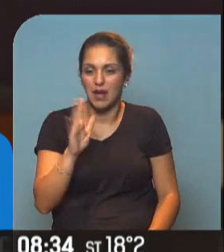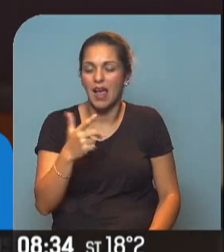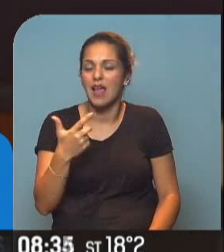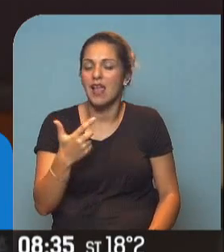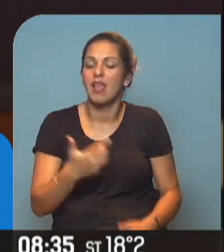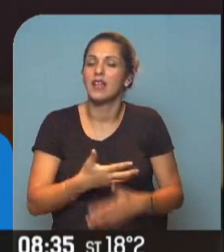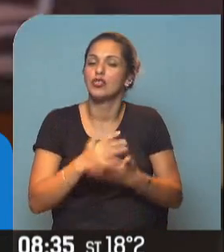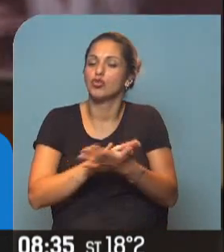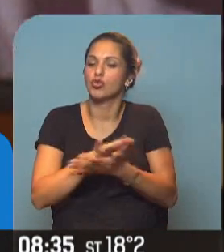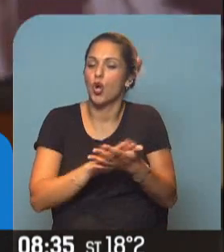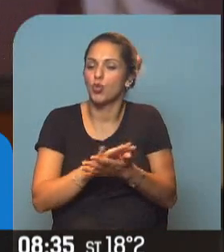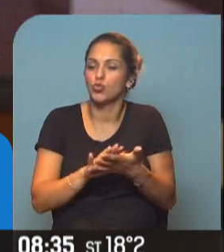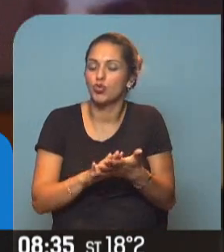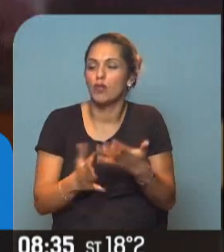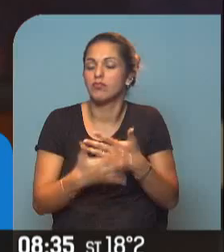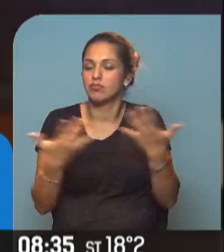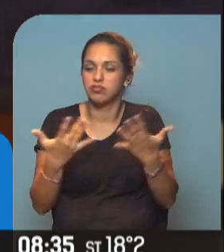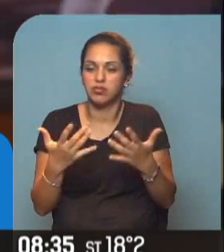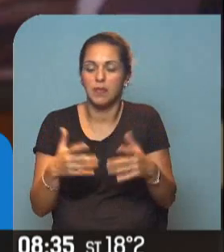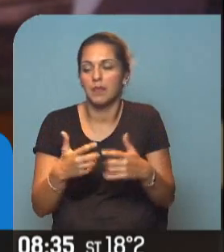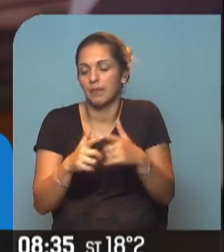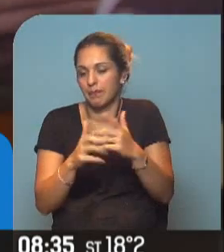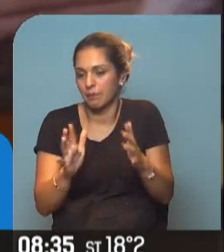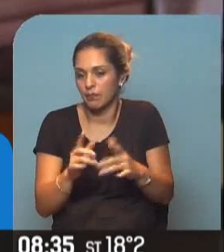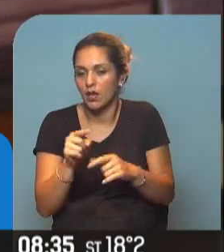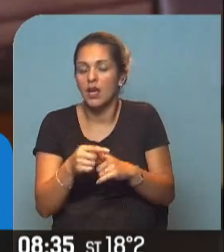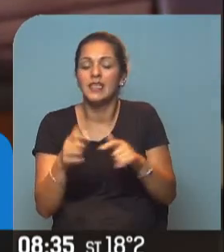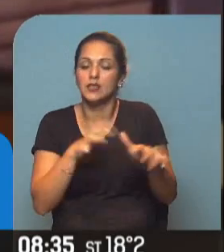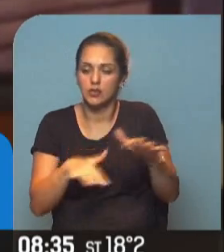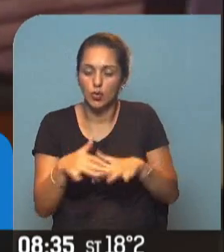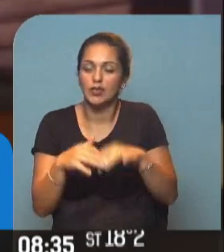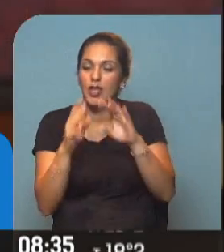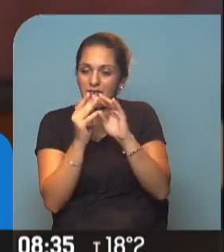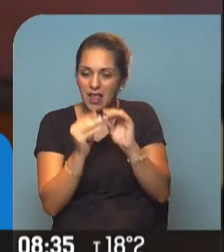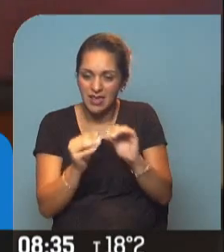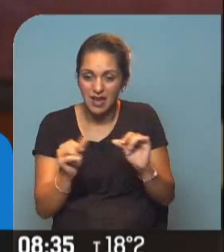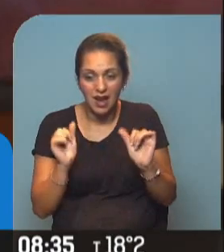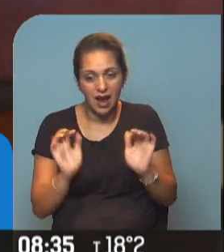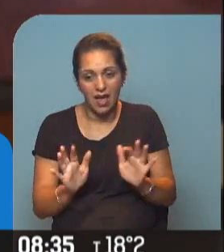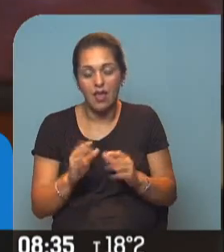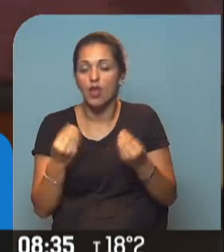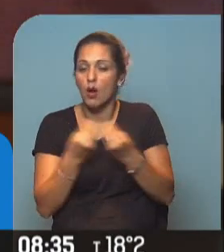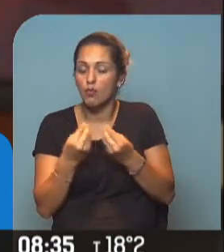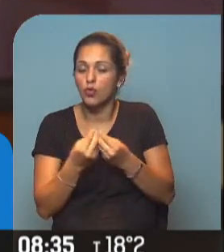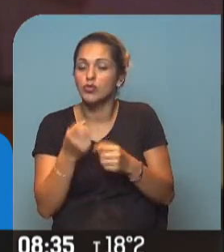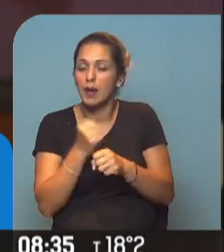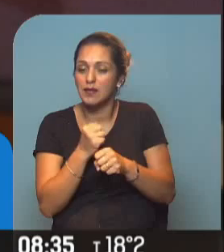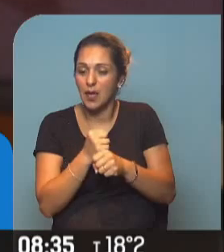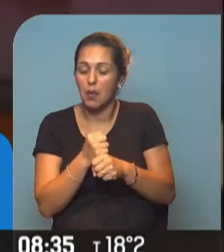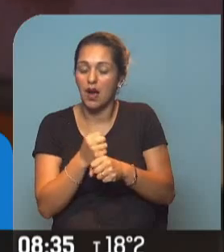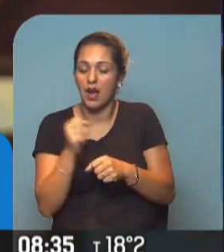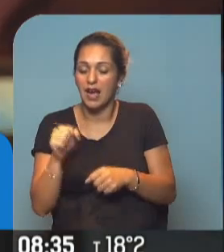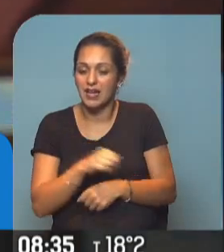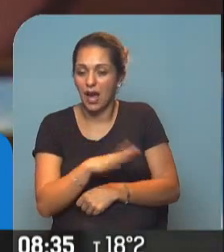soluciones esto es una situación delicada en muchos productores por más apoyo que tengan